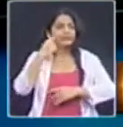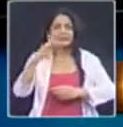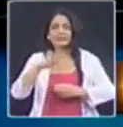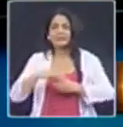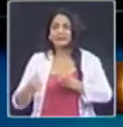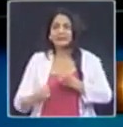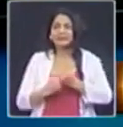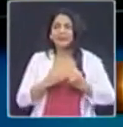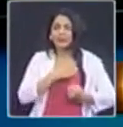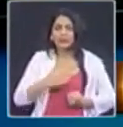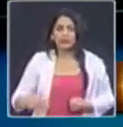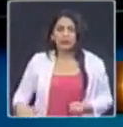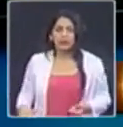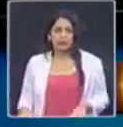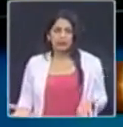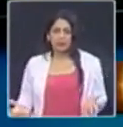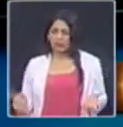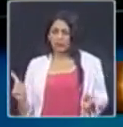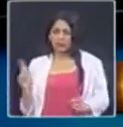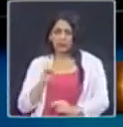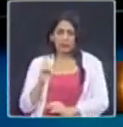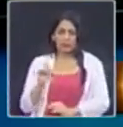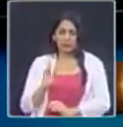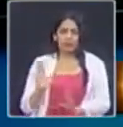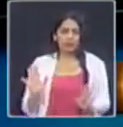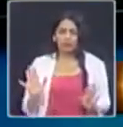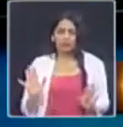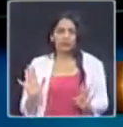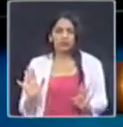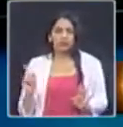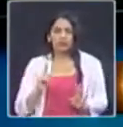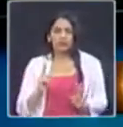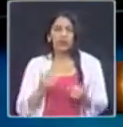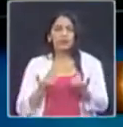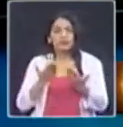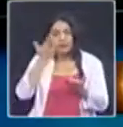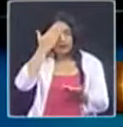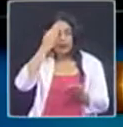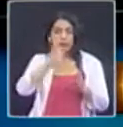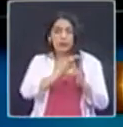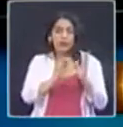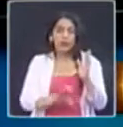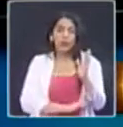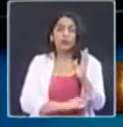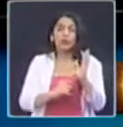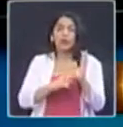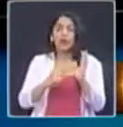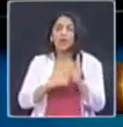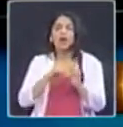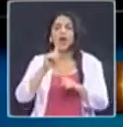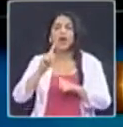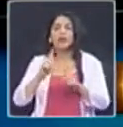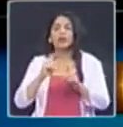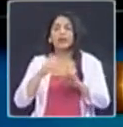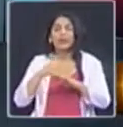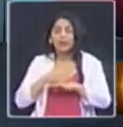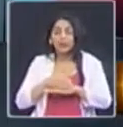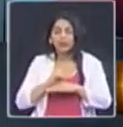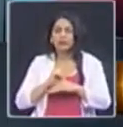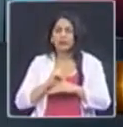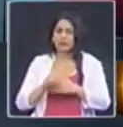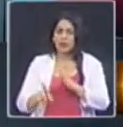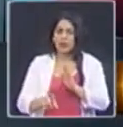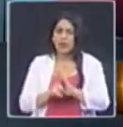volver a lo que decía montecristi toda vez que la enmienda constitucional que sí alteró está esta norma